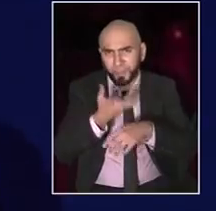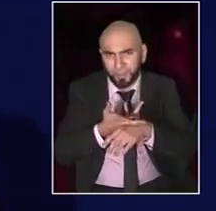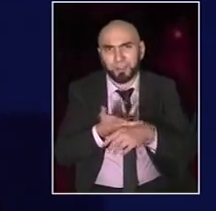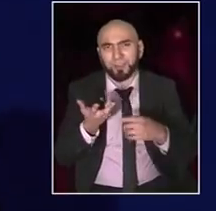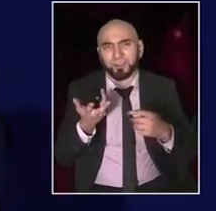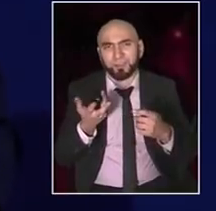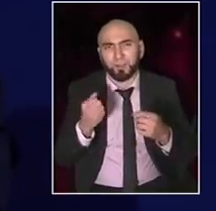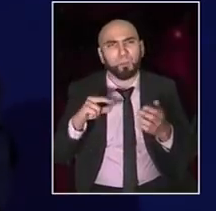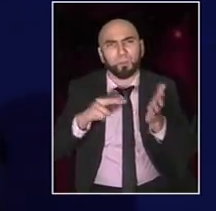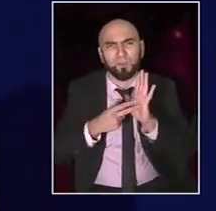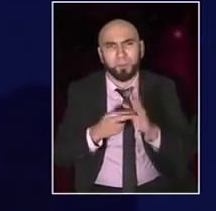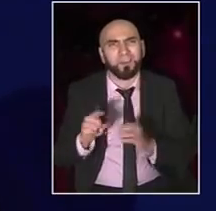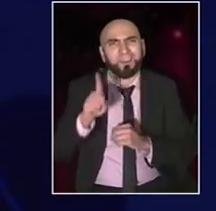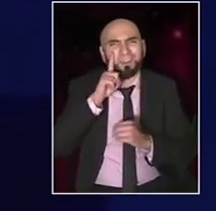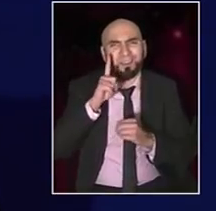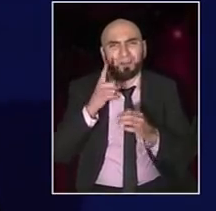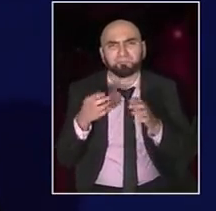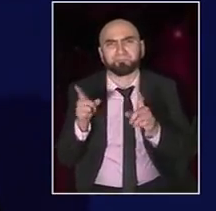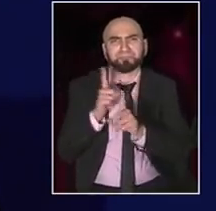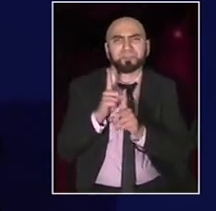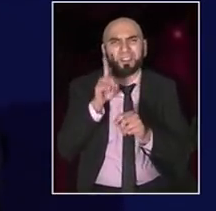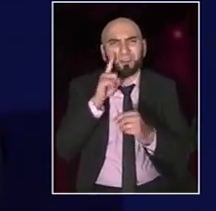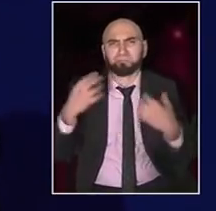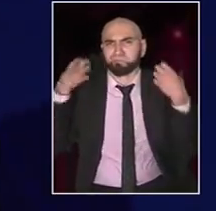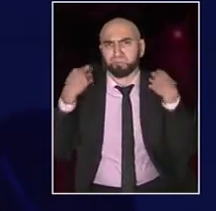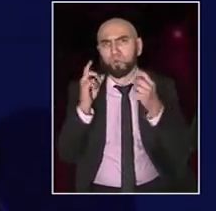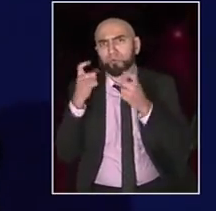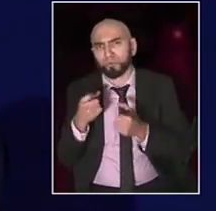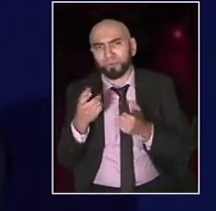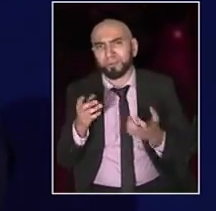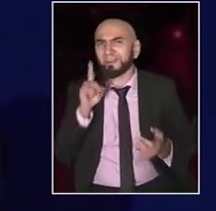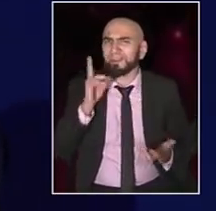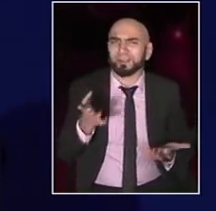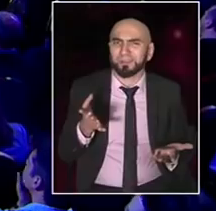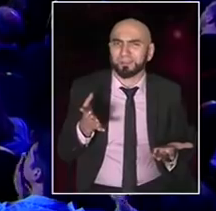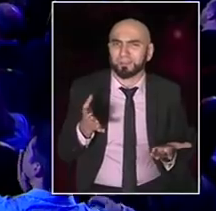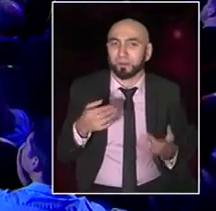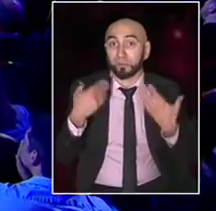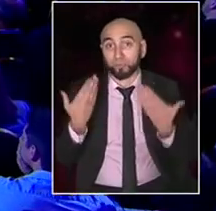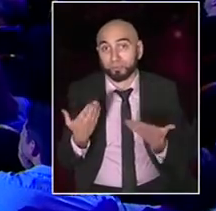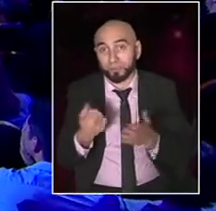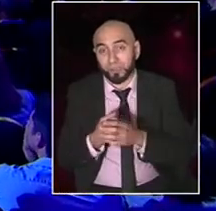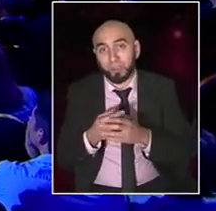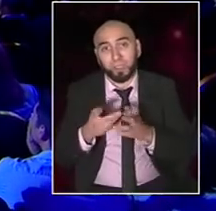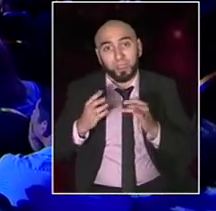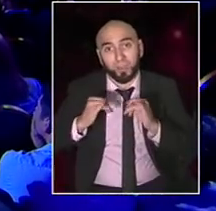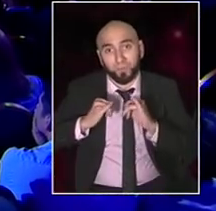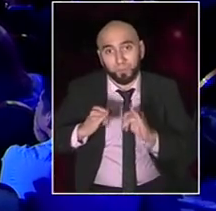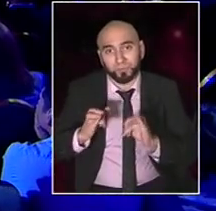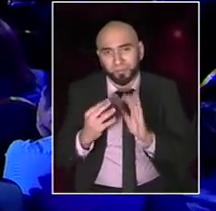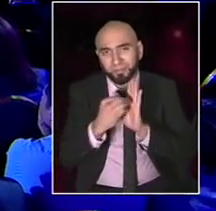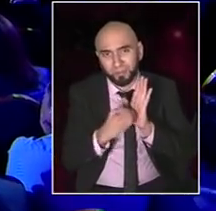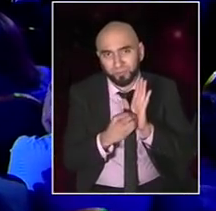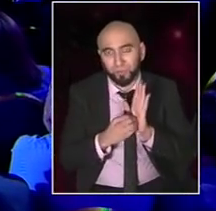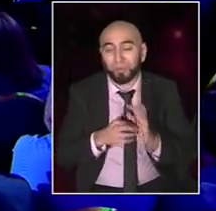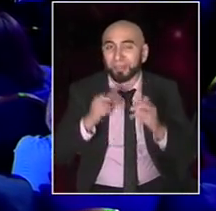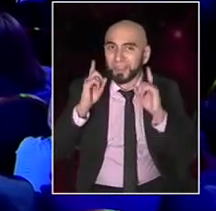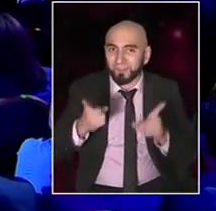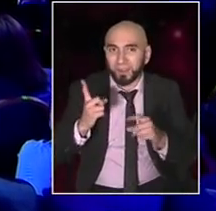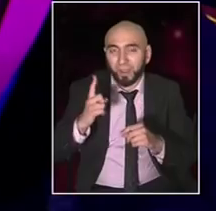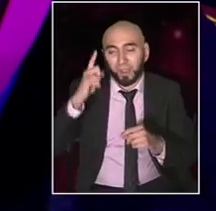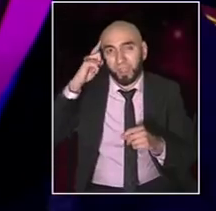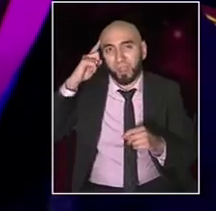quién está detrás, quién tiene el control de esos datos. Y los datos tal vez debiera ser la primera preocupación de la democracia del planeta, de